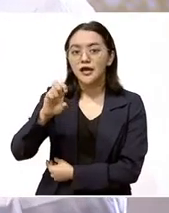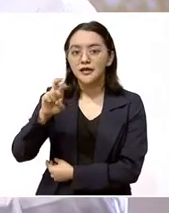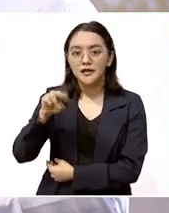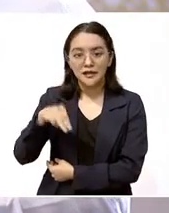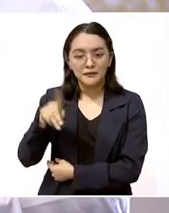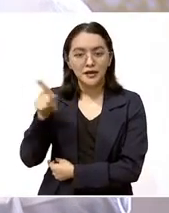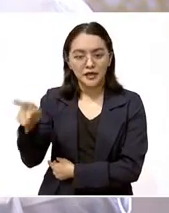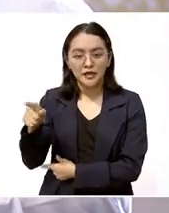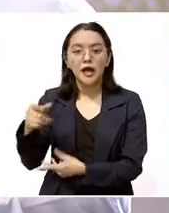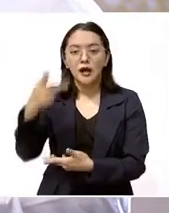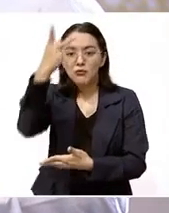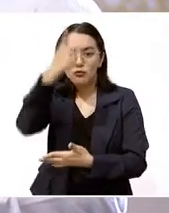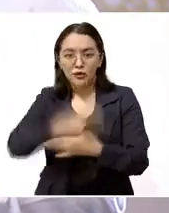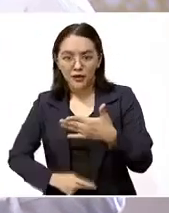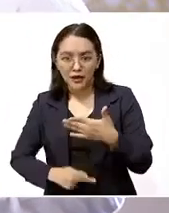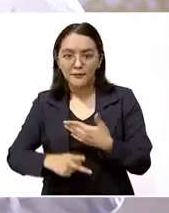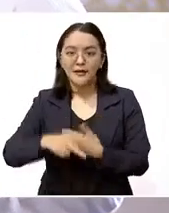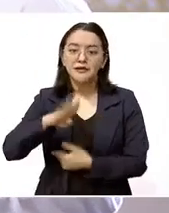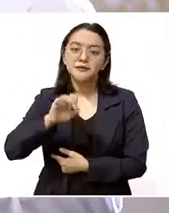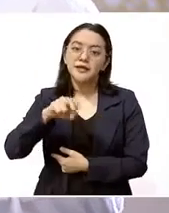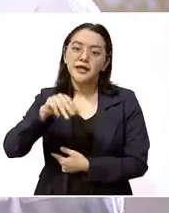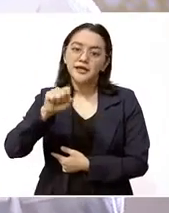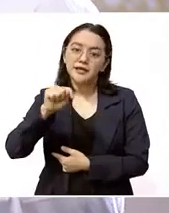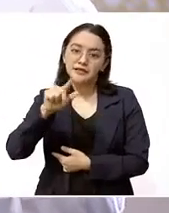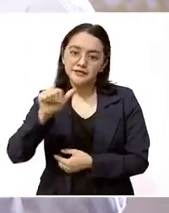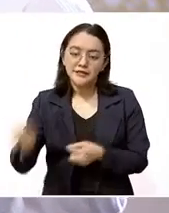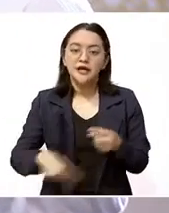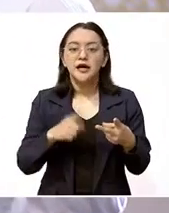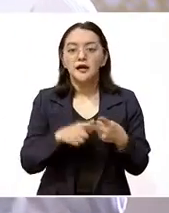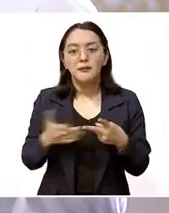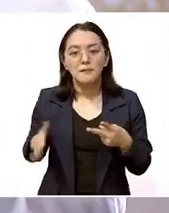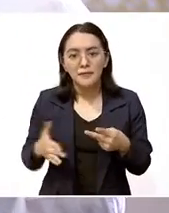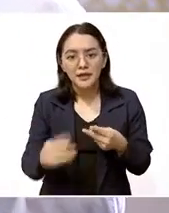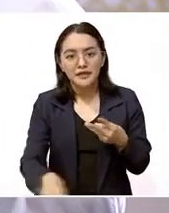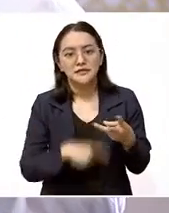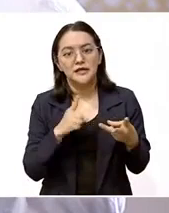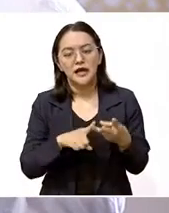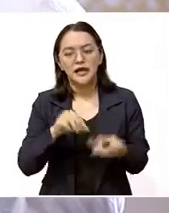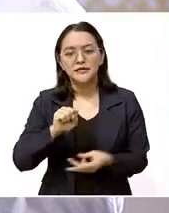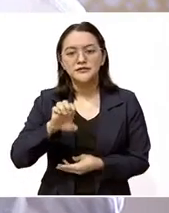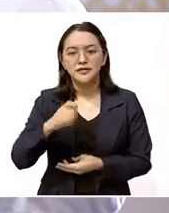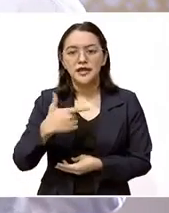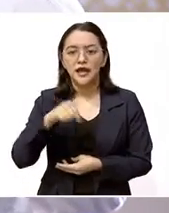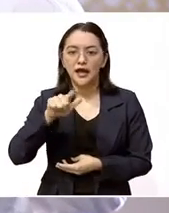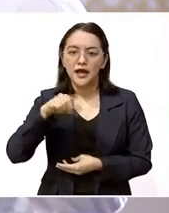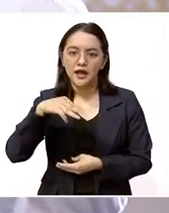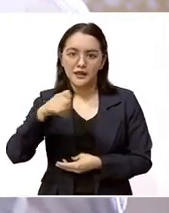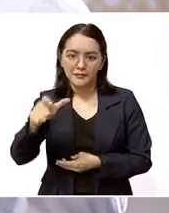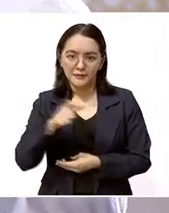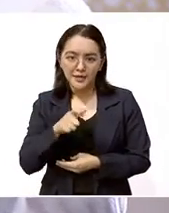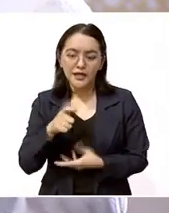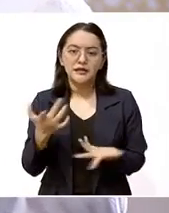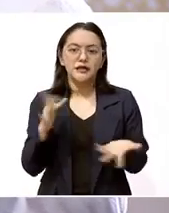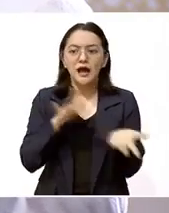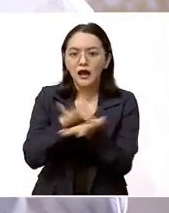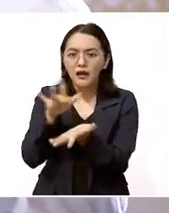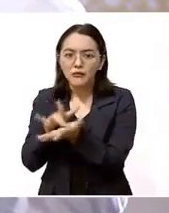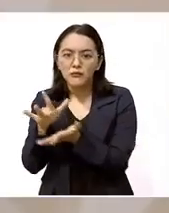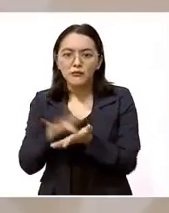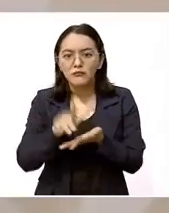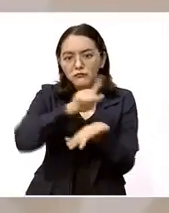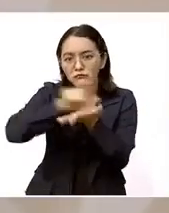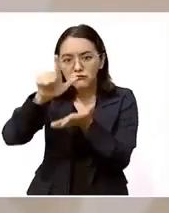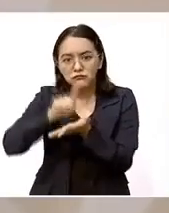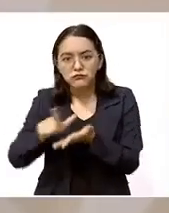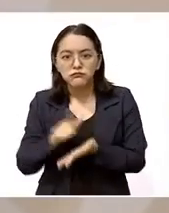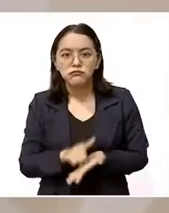como Producción para el Bienestar, Bienpesca, Segalmex con precios de garantía, apoyos en la sanidad y